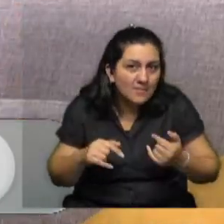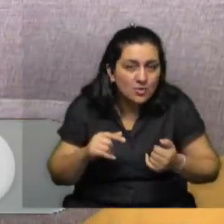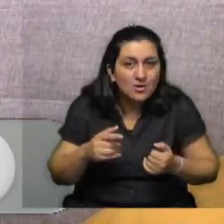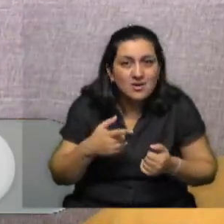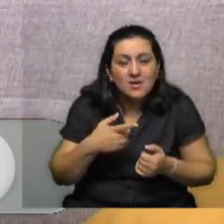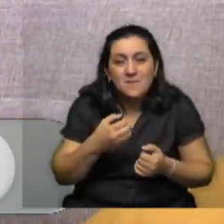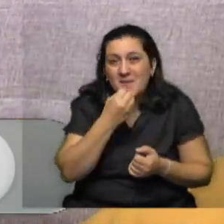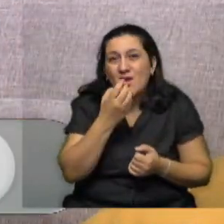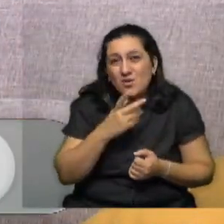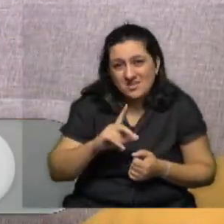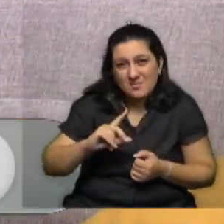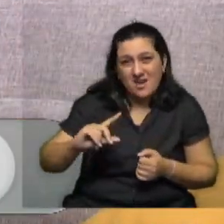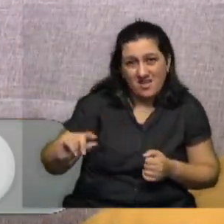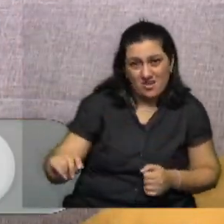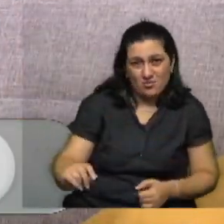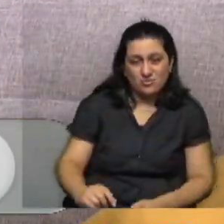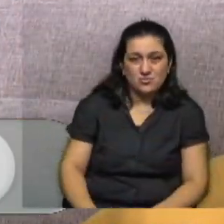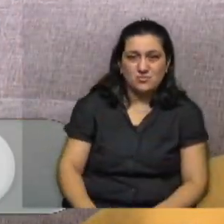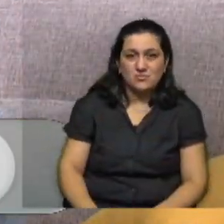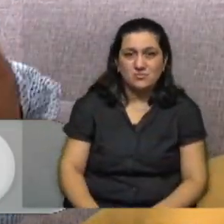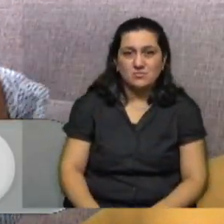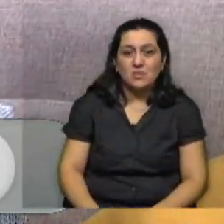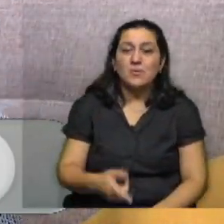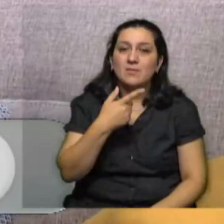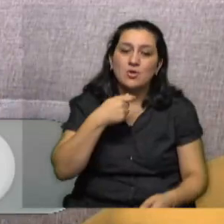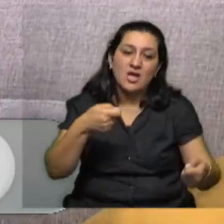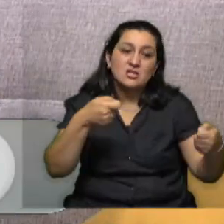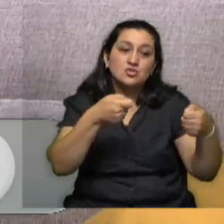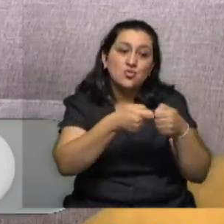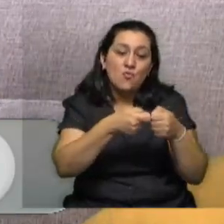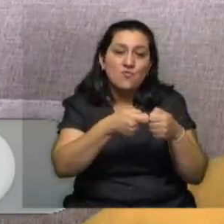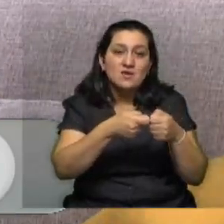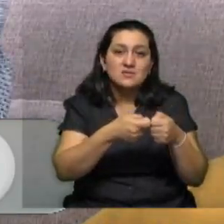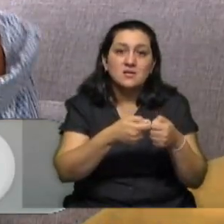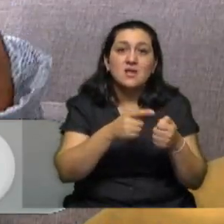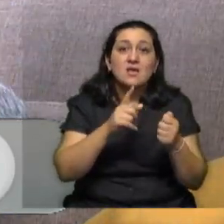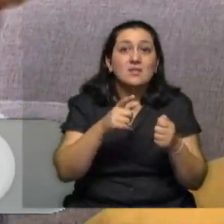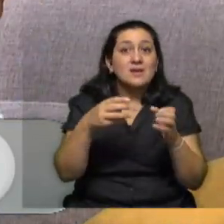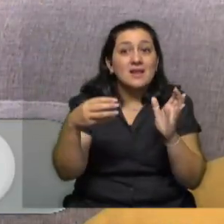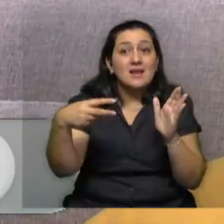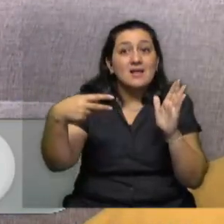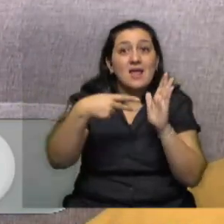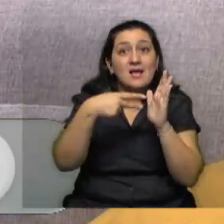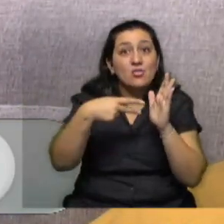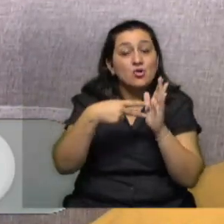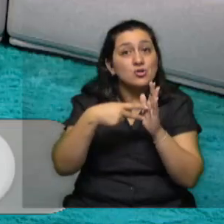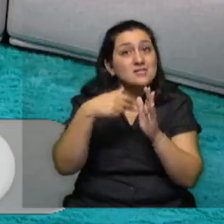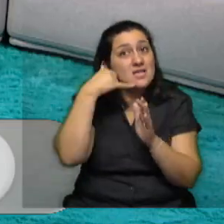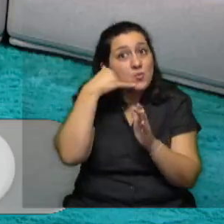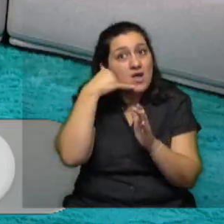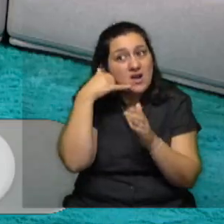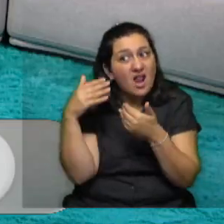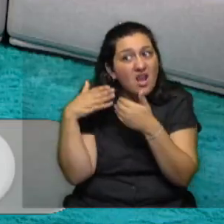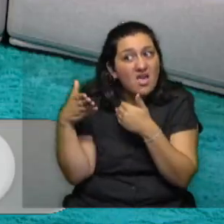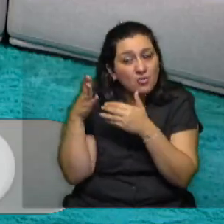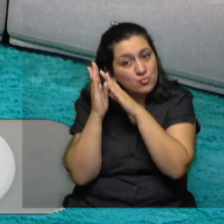tipo de incidencias. Entonces, tomas enchufes al lado de la cabeza de la cama, el cargador del celular, yo le digo a la gente, ¿por qué pones el cargador del celular